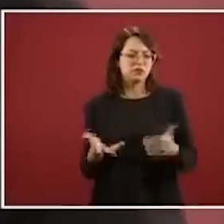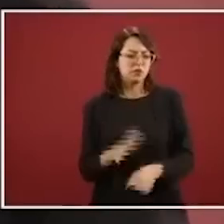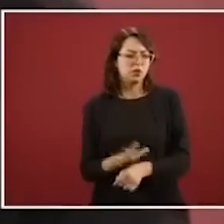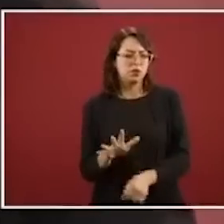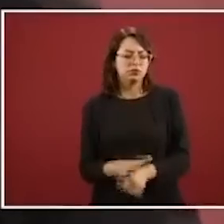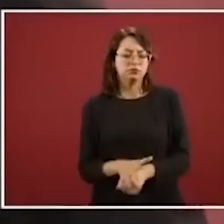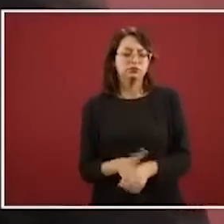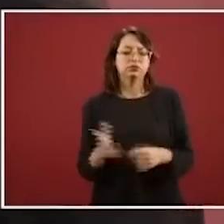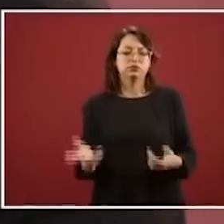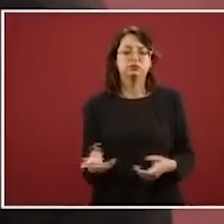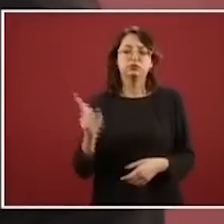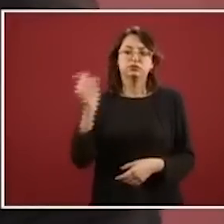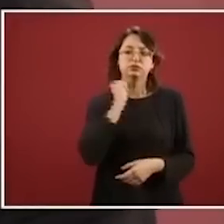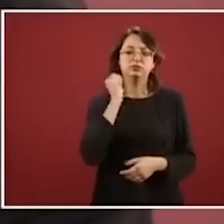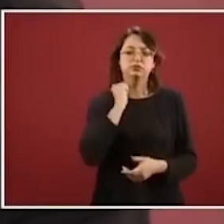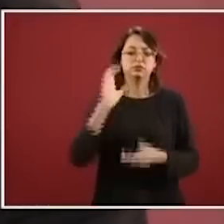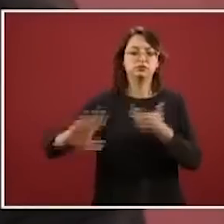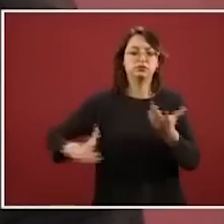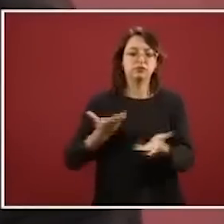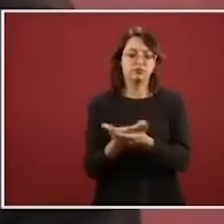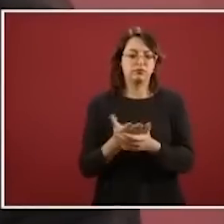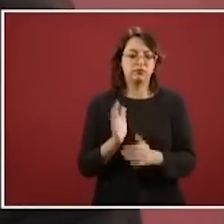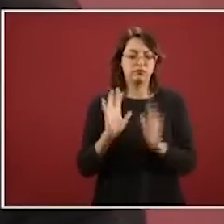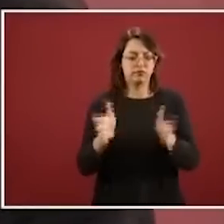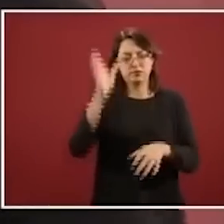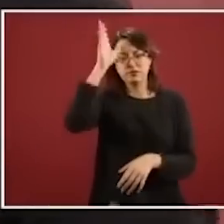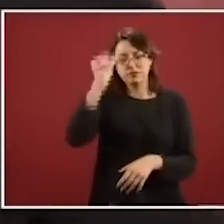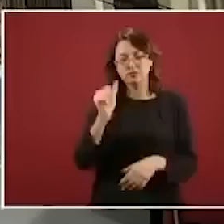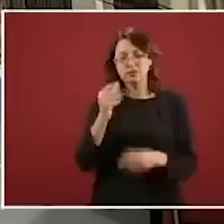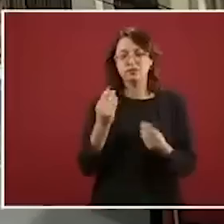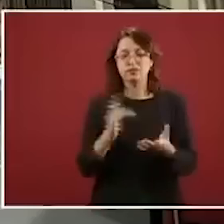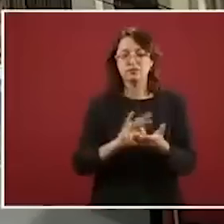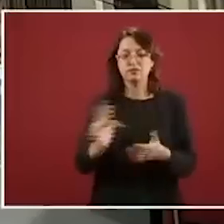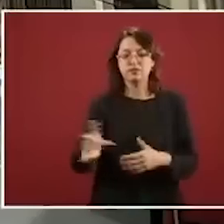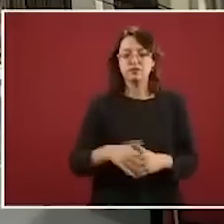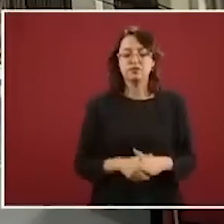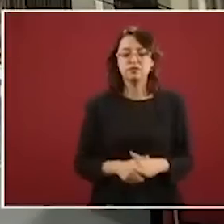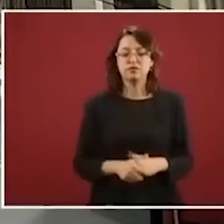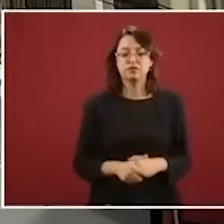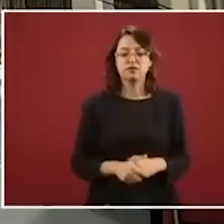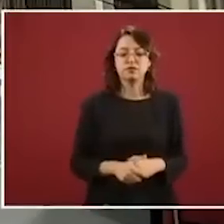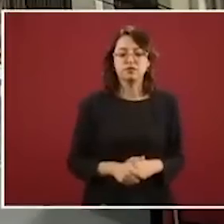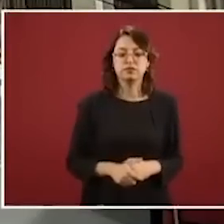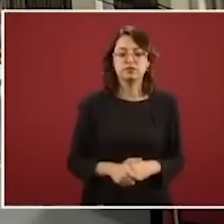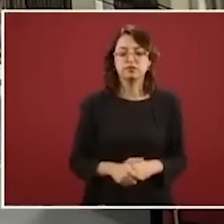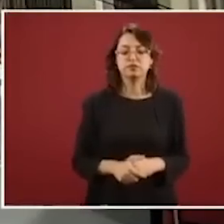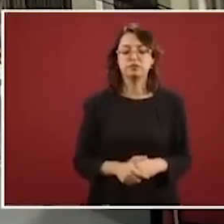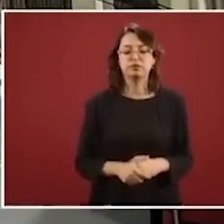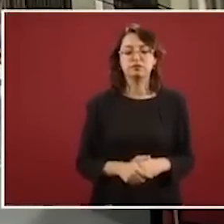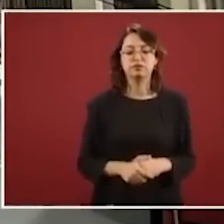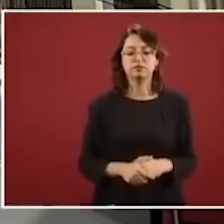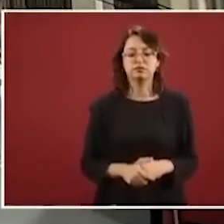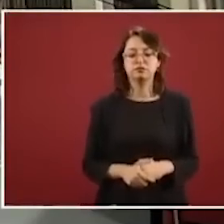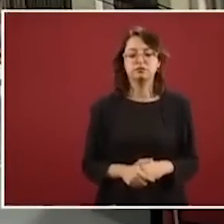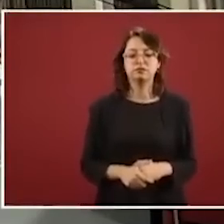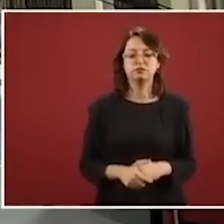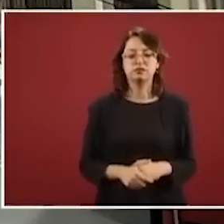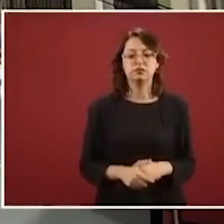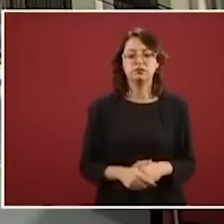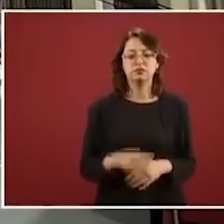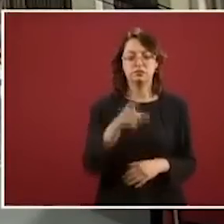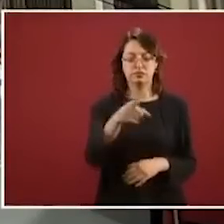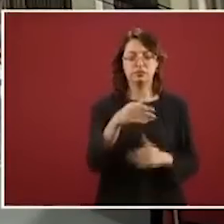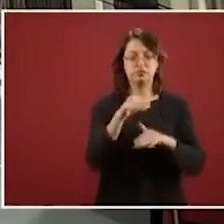las propuestas que nos haga el Senado, porque así lo convenimos con ellos. Muchas gracias. Ah, y tengo esa otra pregunta. También